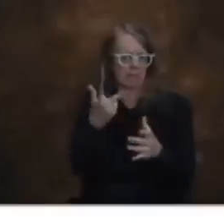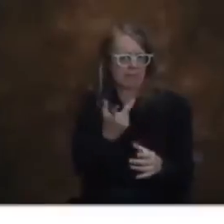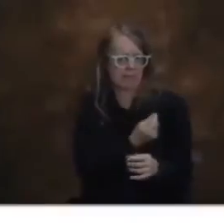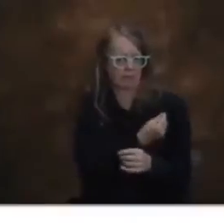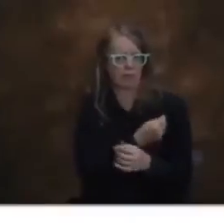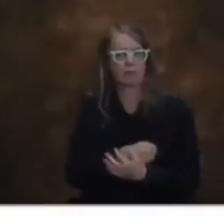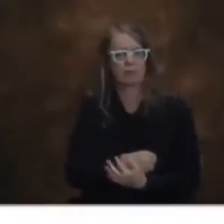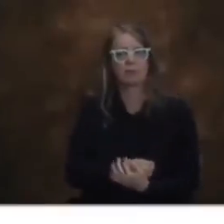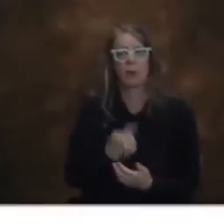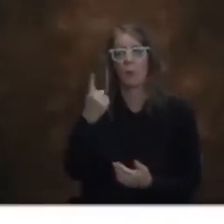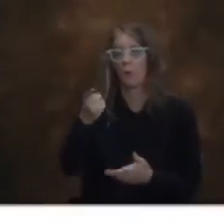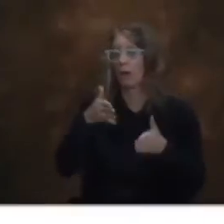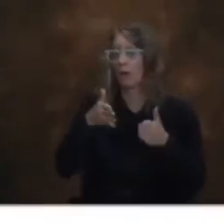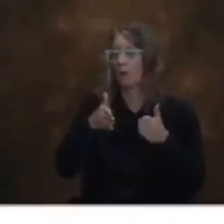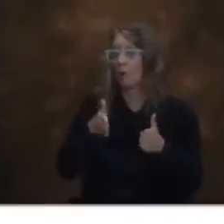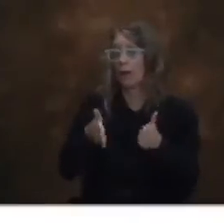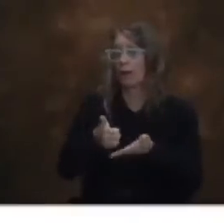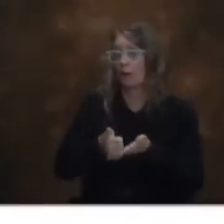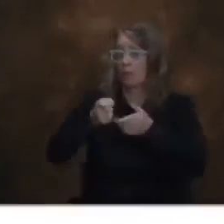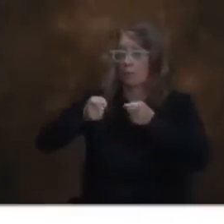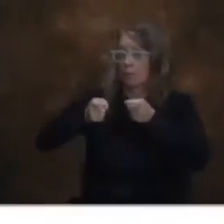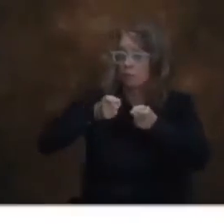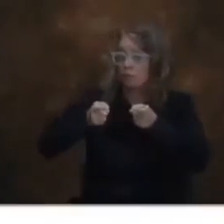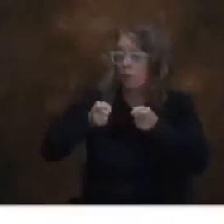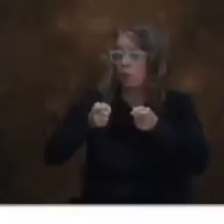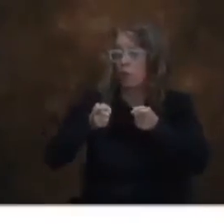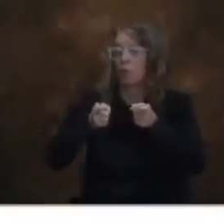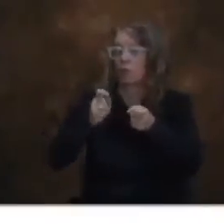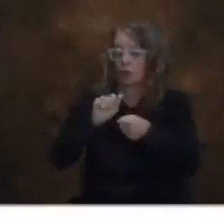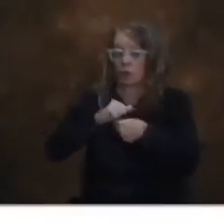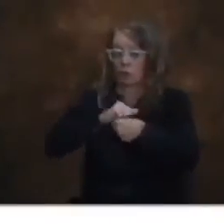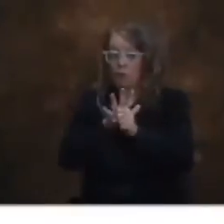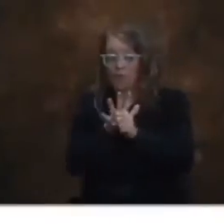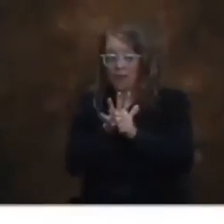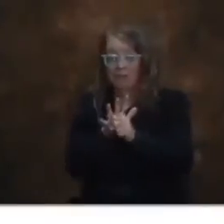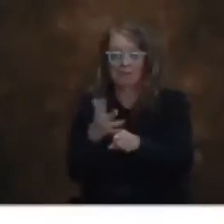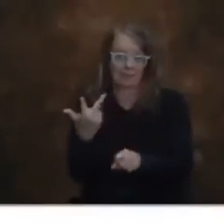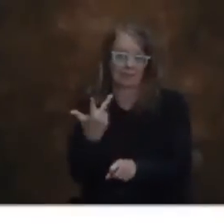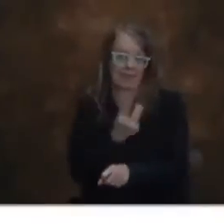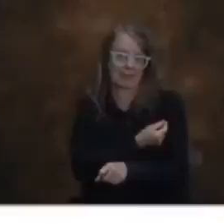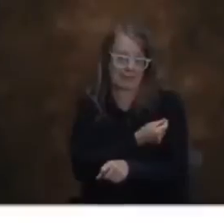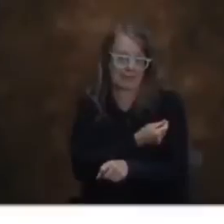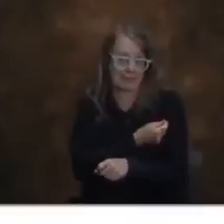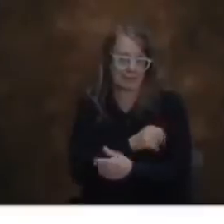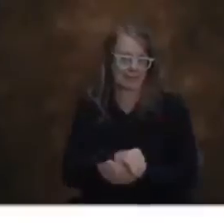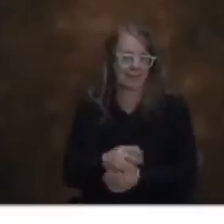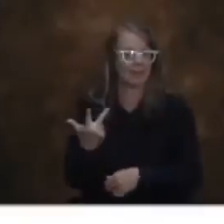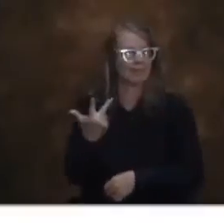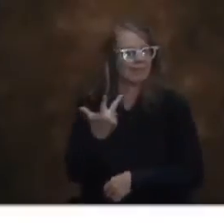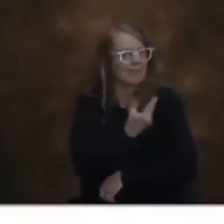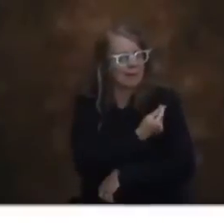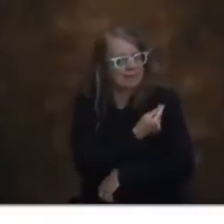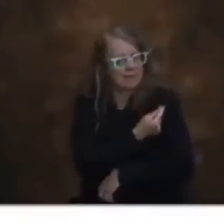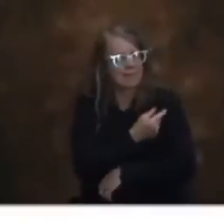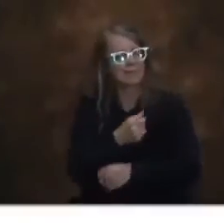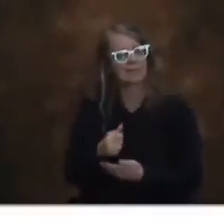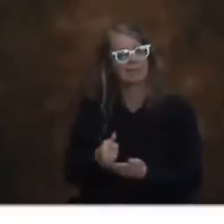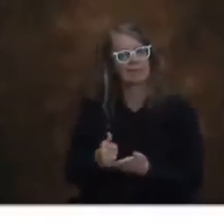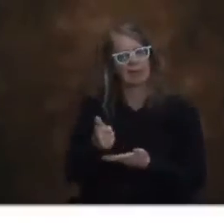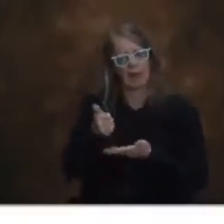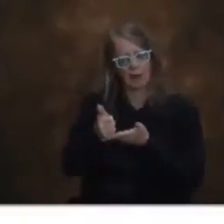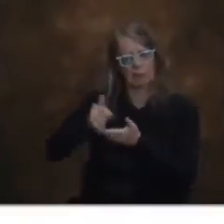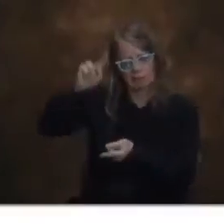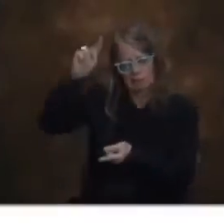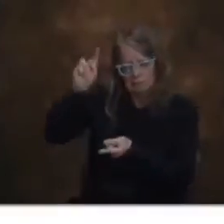ahora una de las herramientas más importantes para controlar y manejar el kobe 19 son las vacunas las vacunas no sólo son una